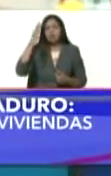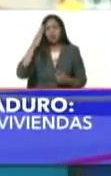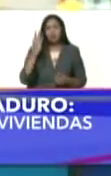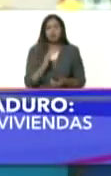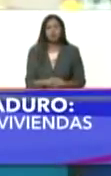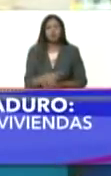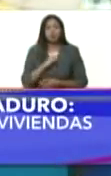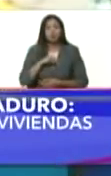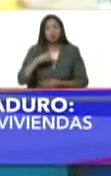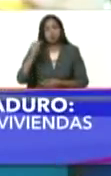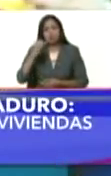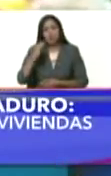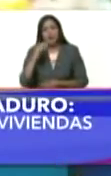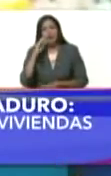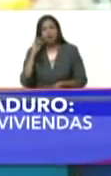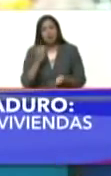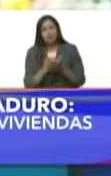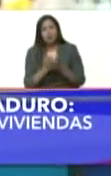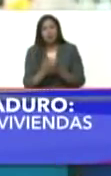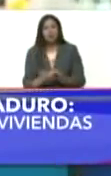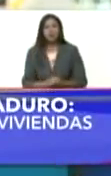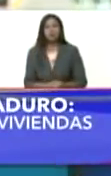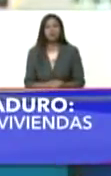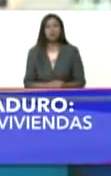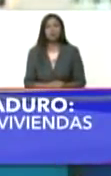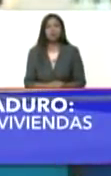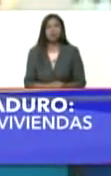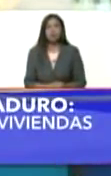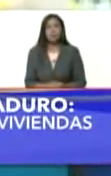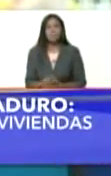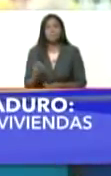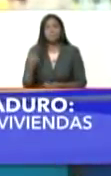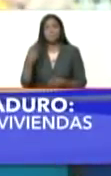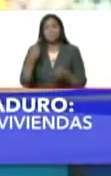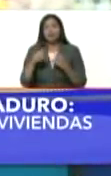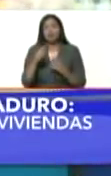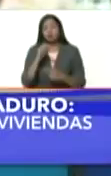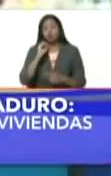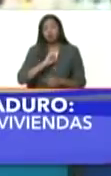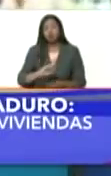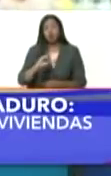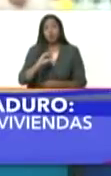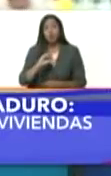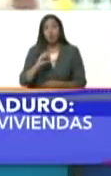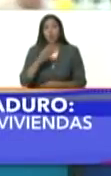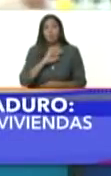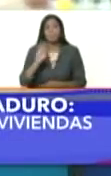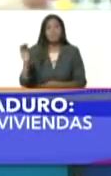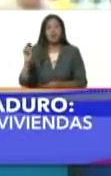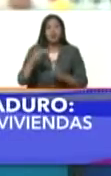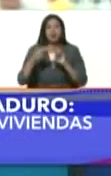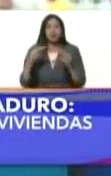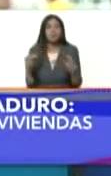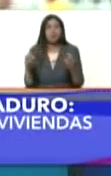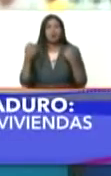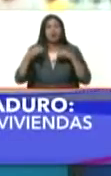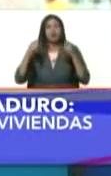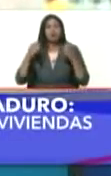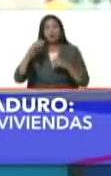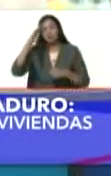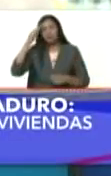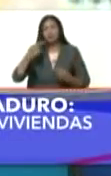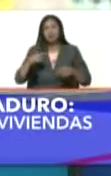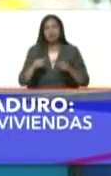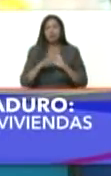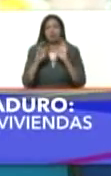Nosotros sí tenemos las pruebas. Pero somos un país de paz. Y los ejercicios militares son un